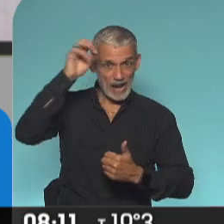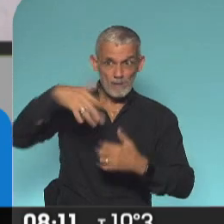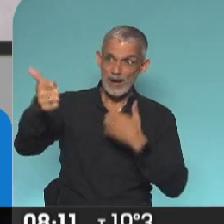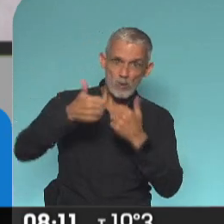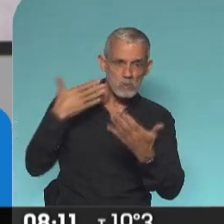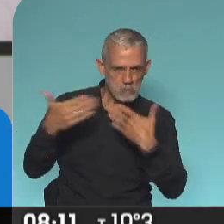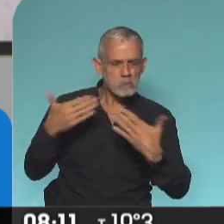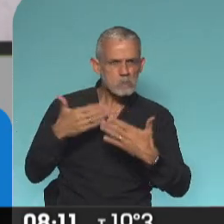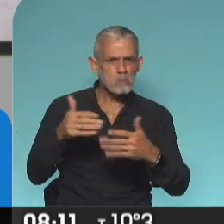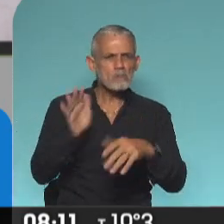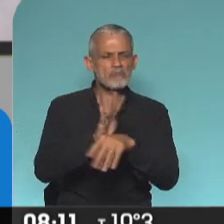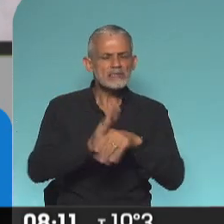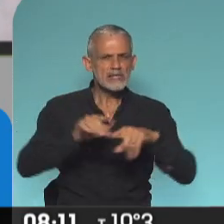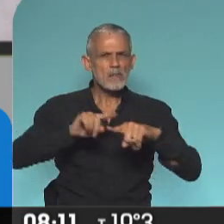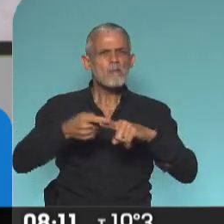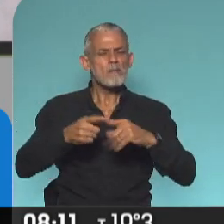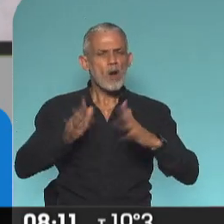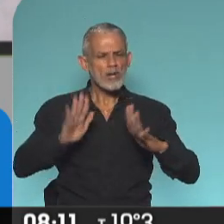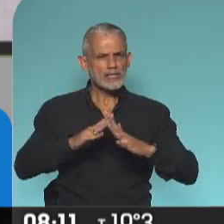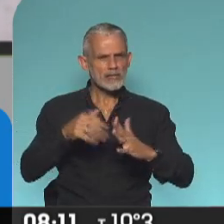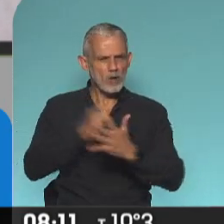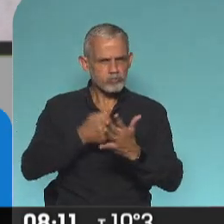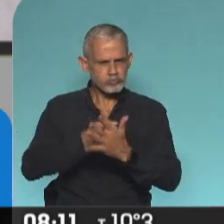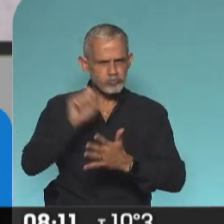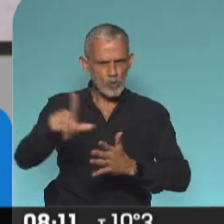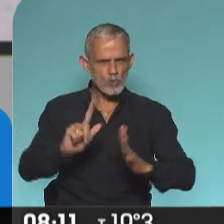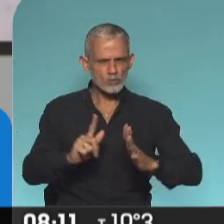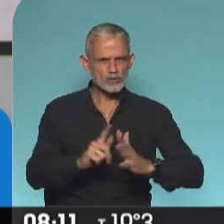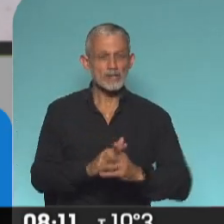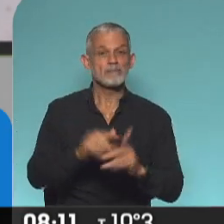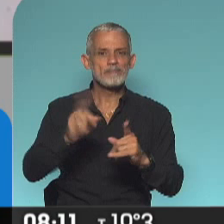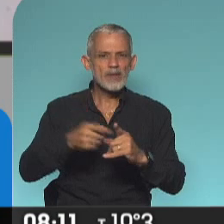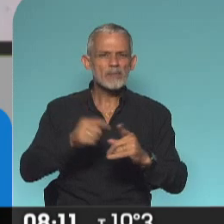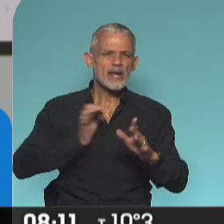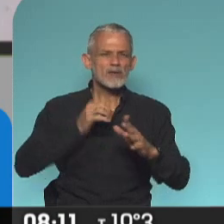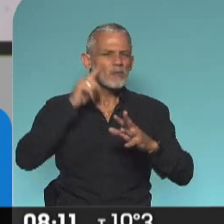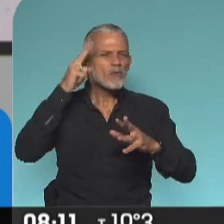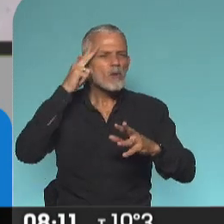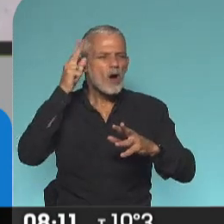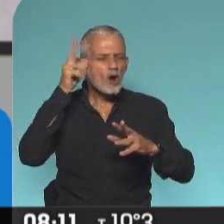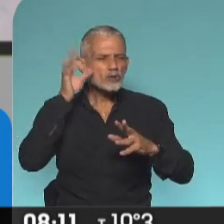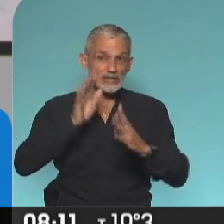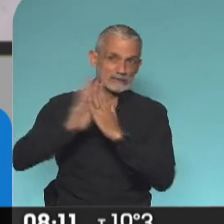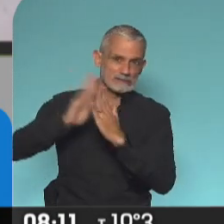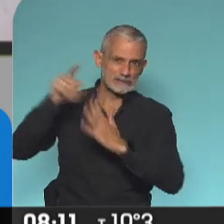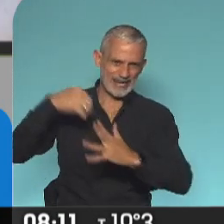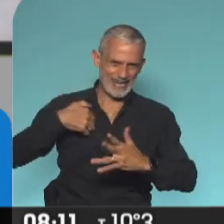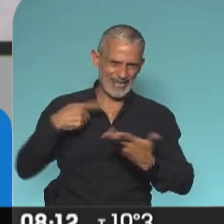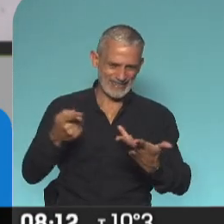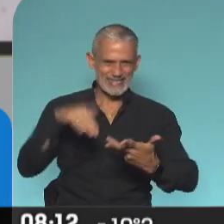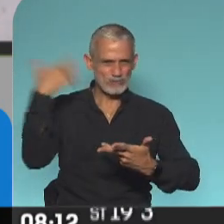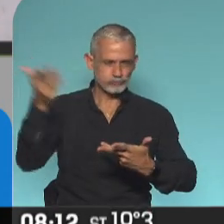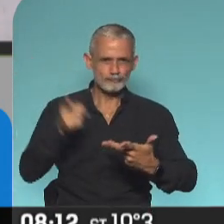de cine y que tienen fuerte peso en la militancia. Ya en los 80 le llega el exilio, y en el 85,